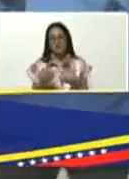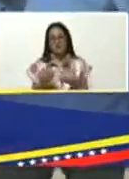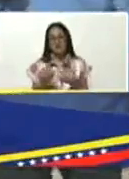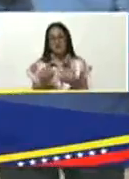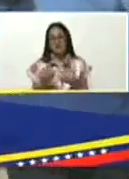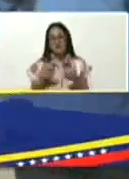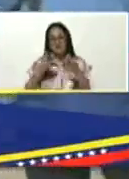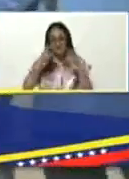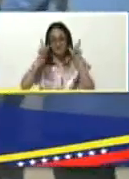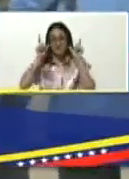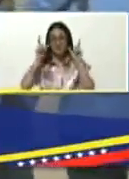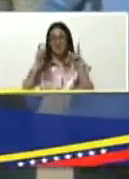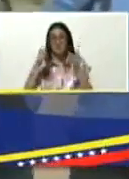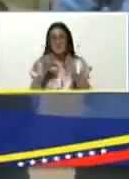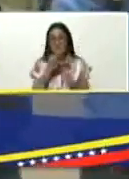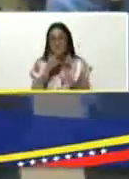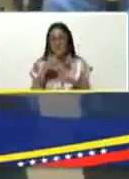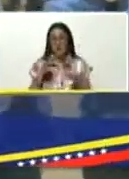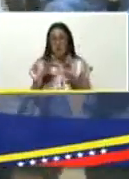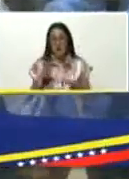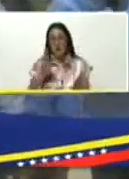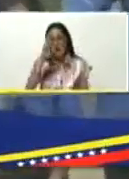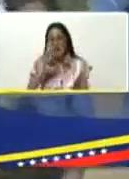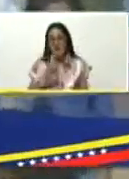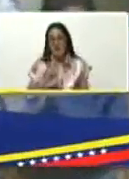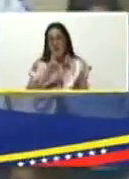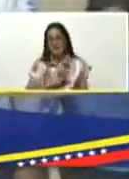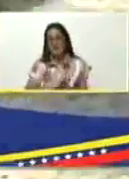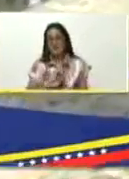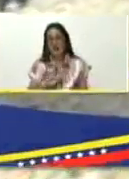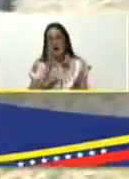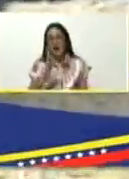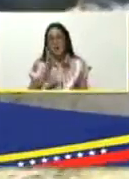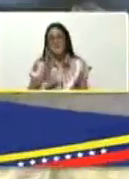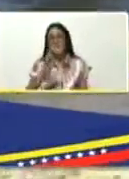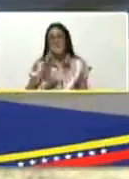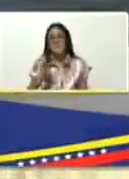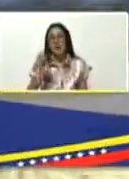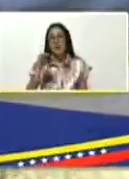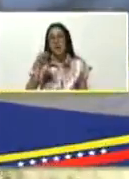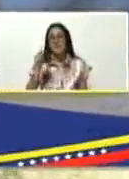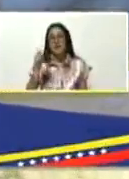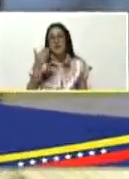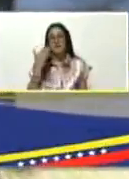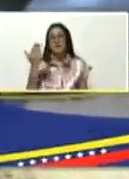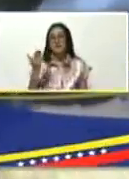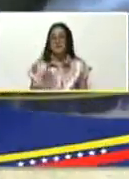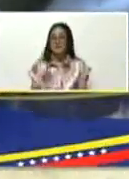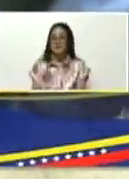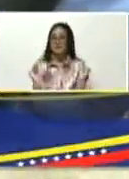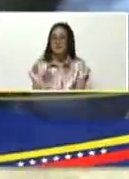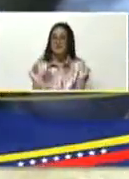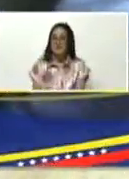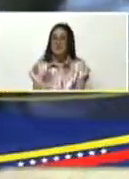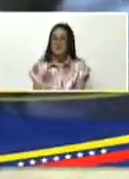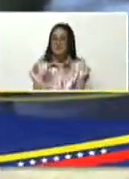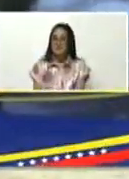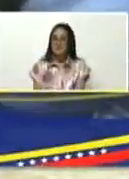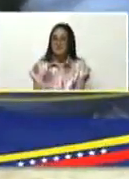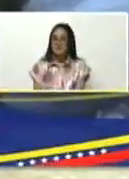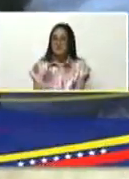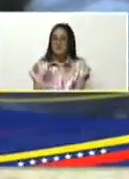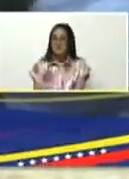sementales que están acá de la raza Brahman. Vamos a ver, Roque, ¿qué podemos hablar del Brahman? ¿Cómo está frente al búfalo? Sí,